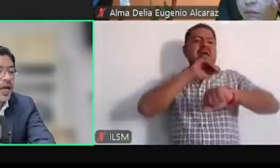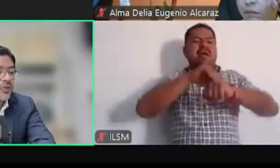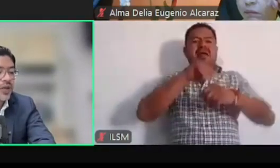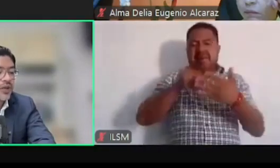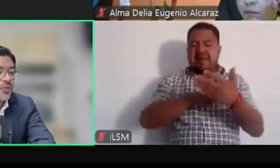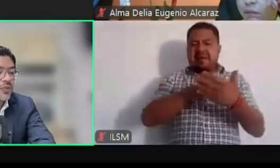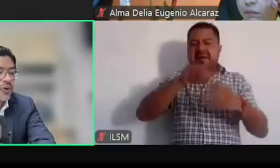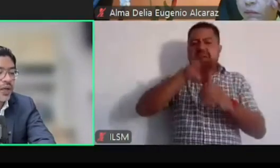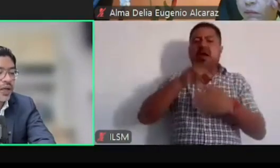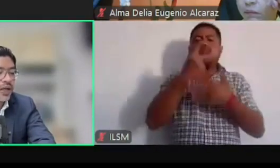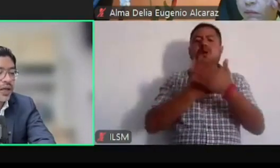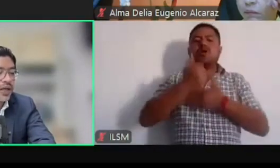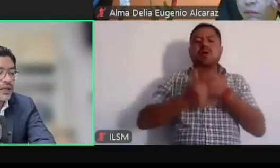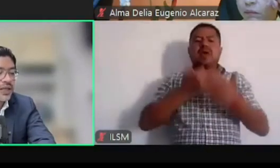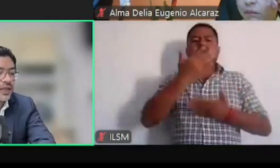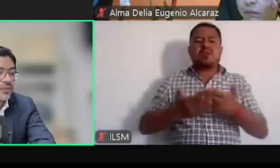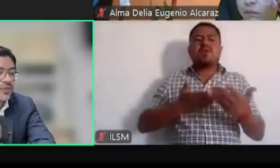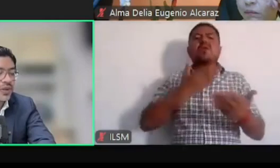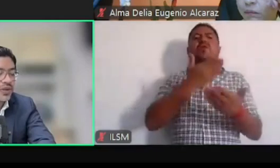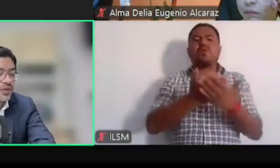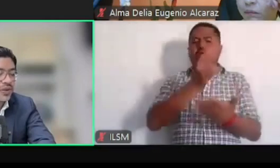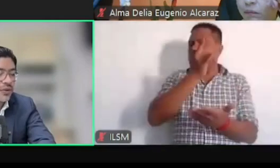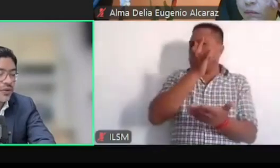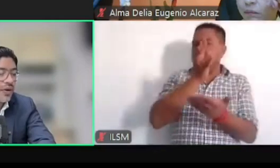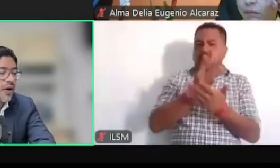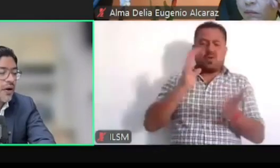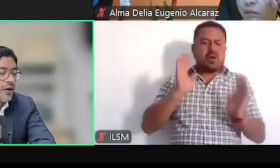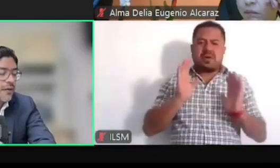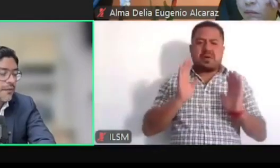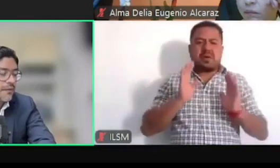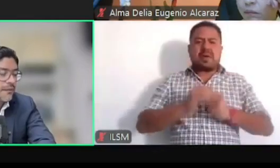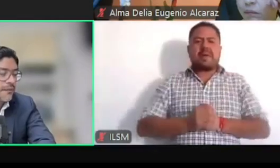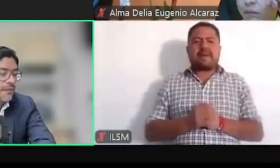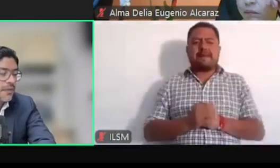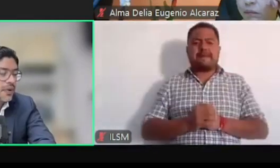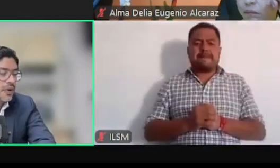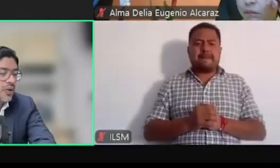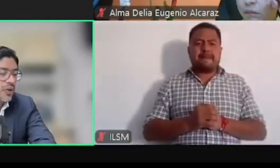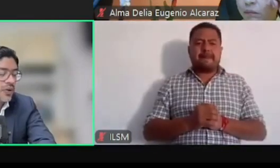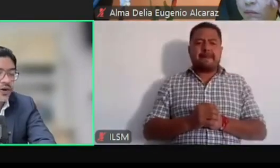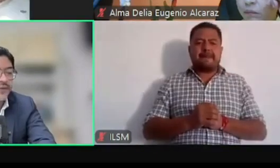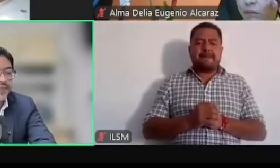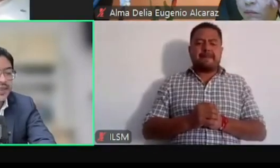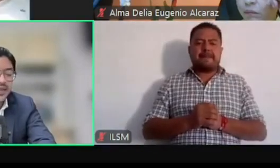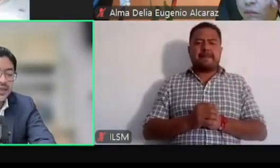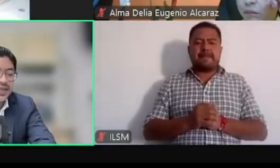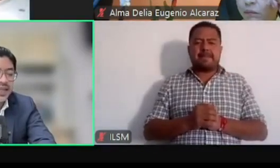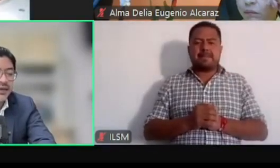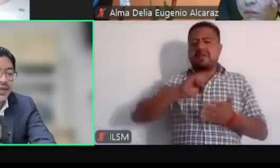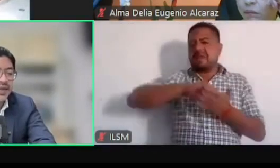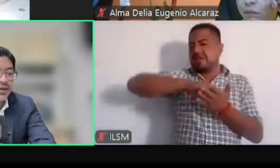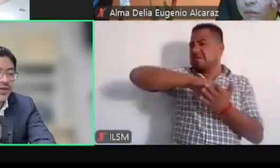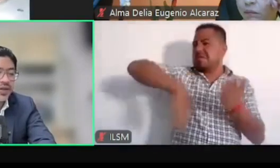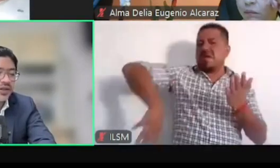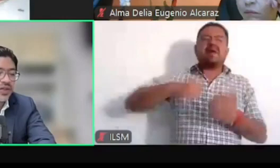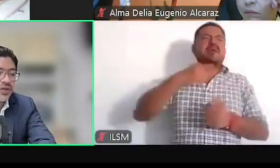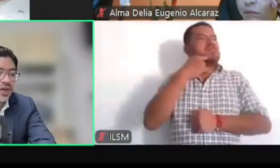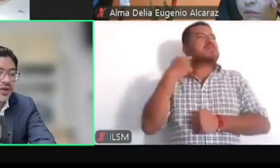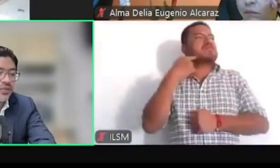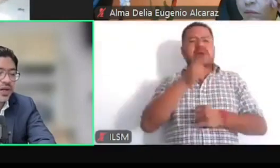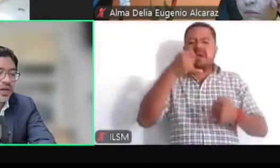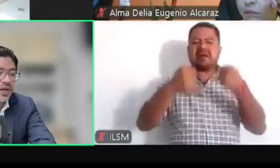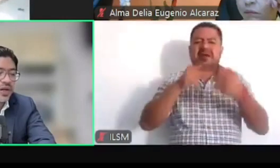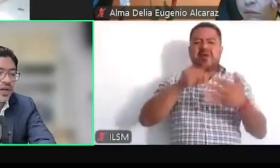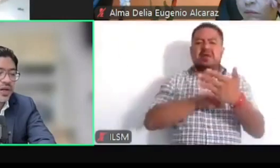el proyecto propone el siguiente punto resolutivo único se descha la demanda del juicio electoral